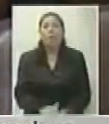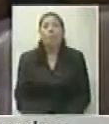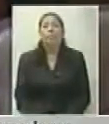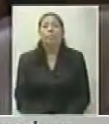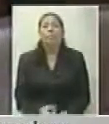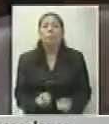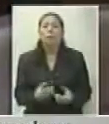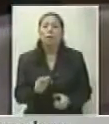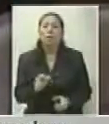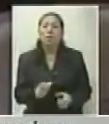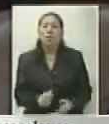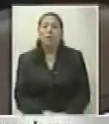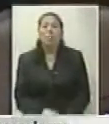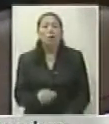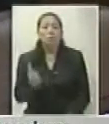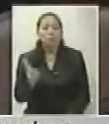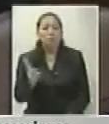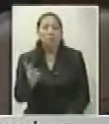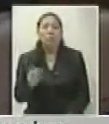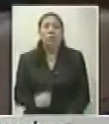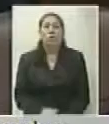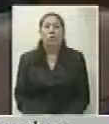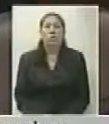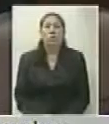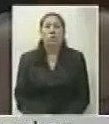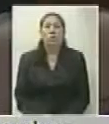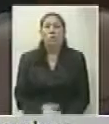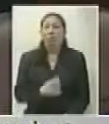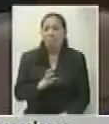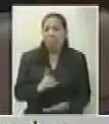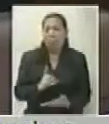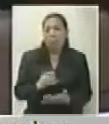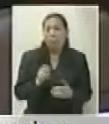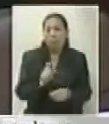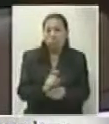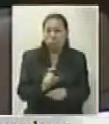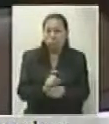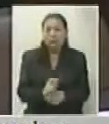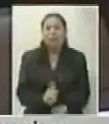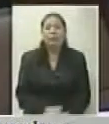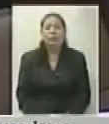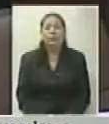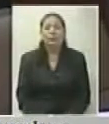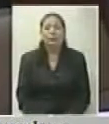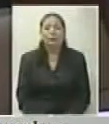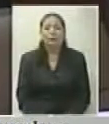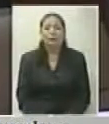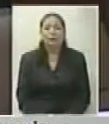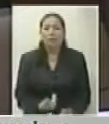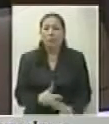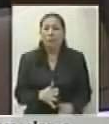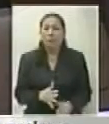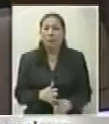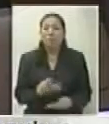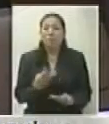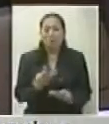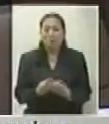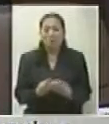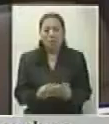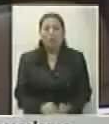las personas, profesores, maestros, educadores, que hoy día están enseñando, ya cumplieron su pena